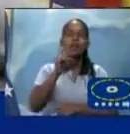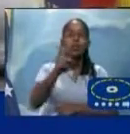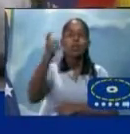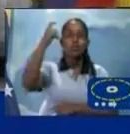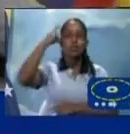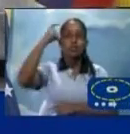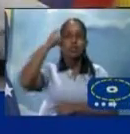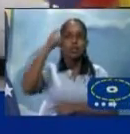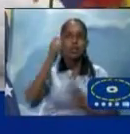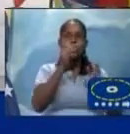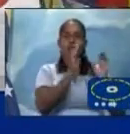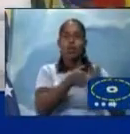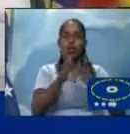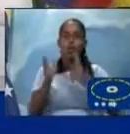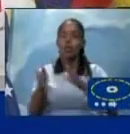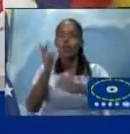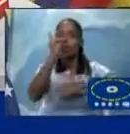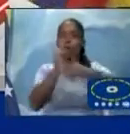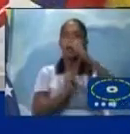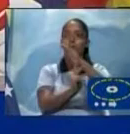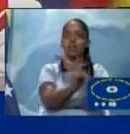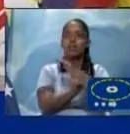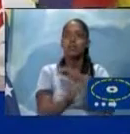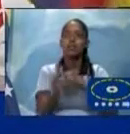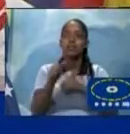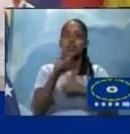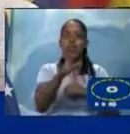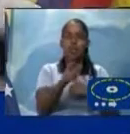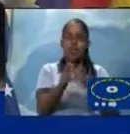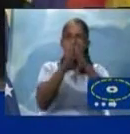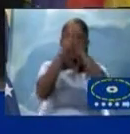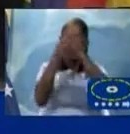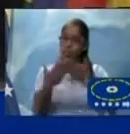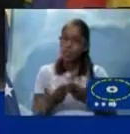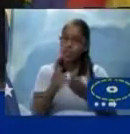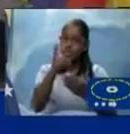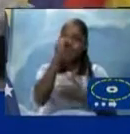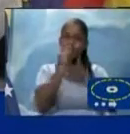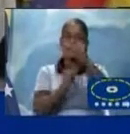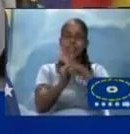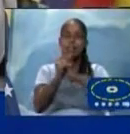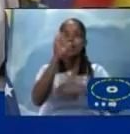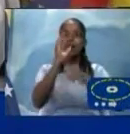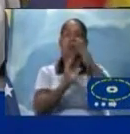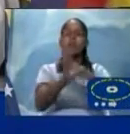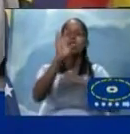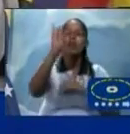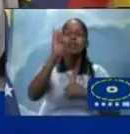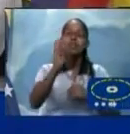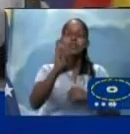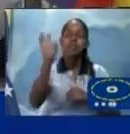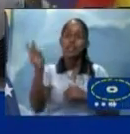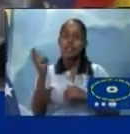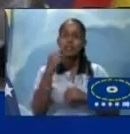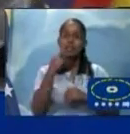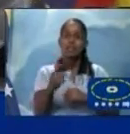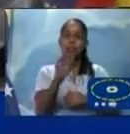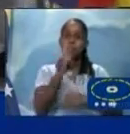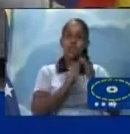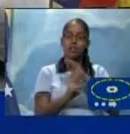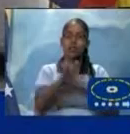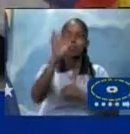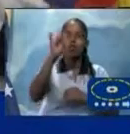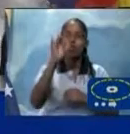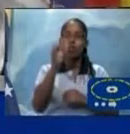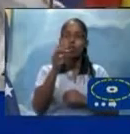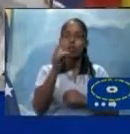día, conforme a la profecía, si ustedes abren su Biblia en Isaías capítulo 66,